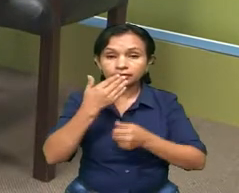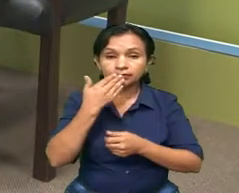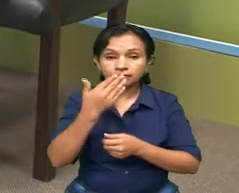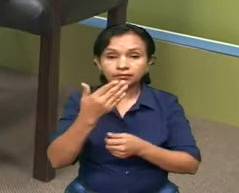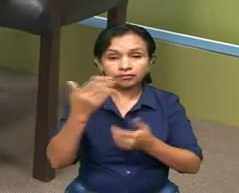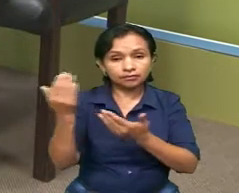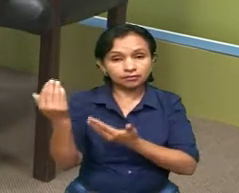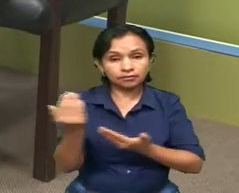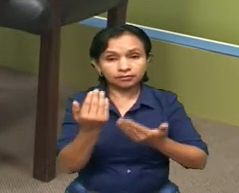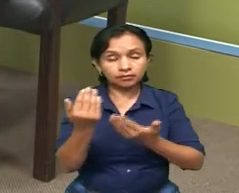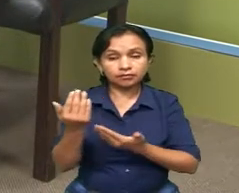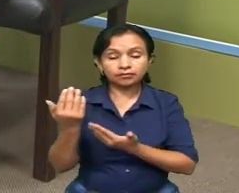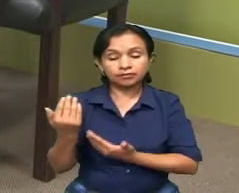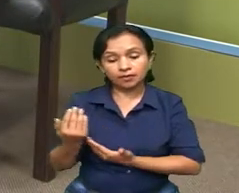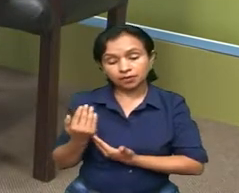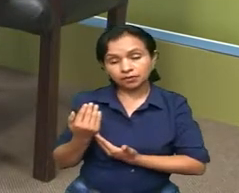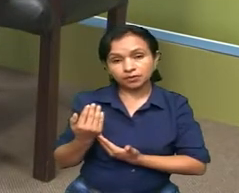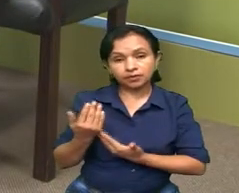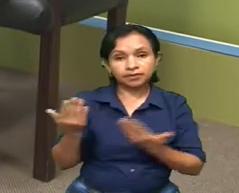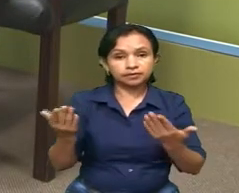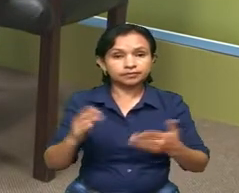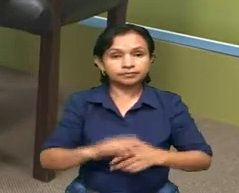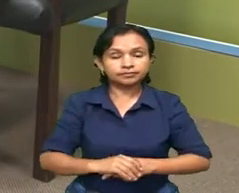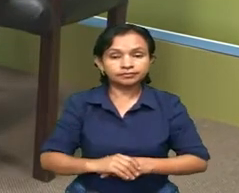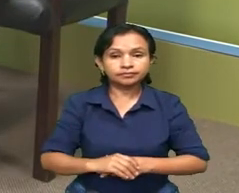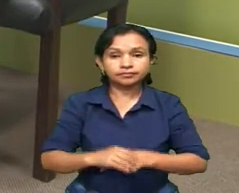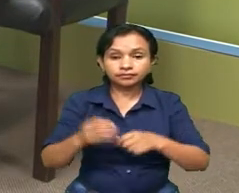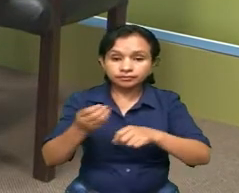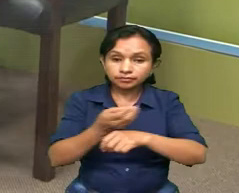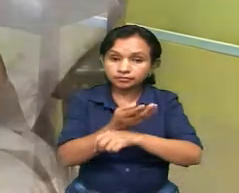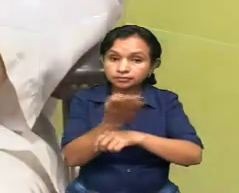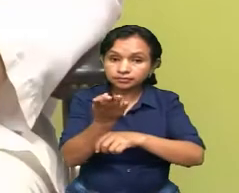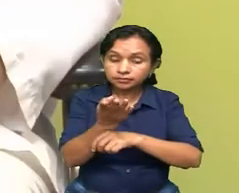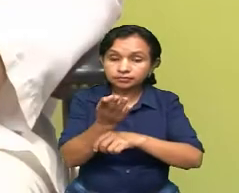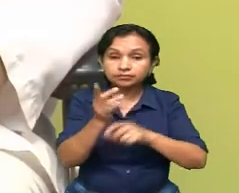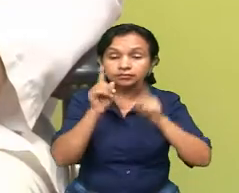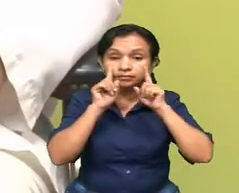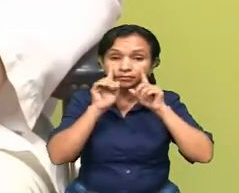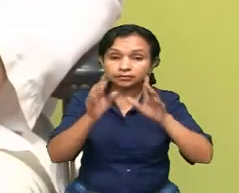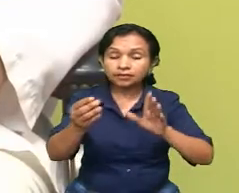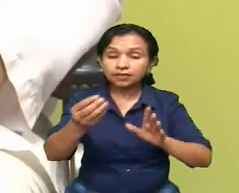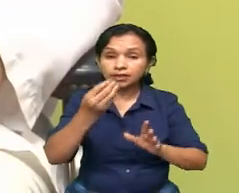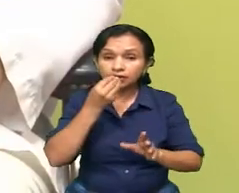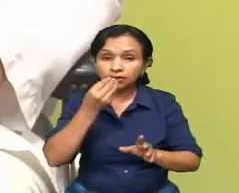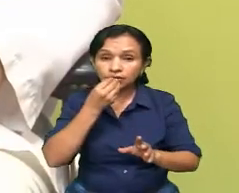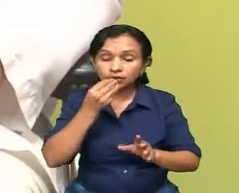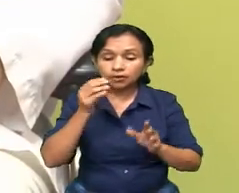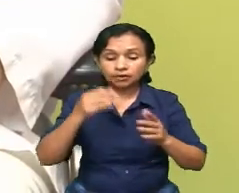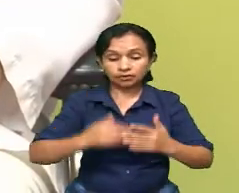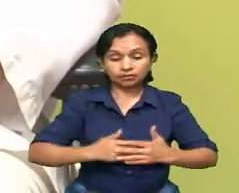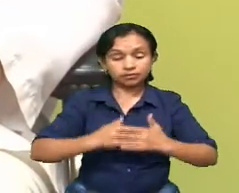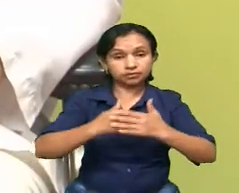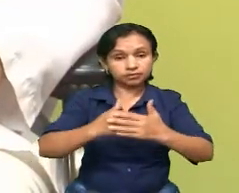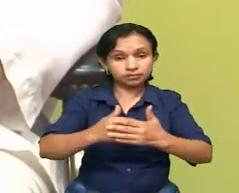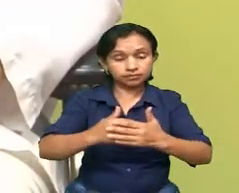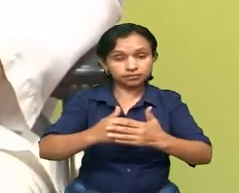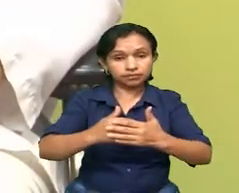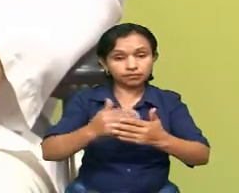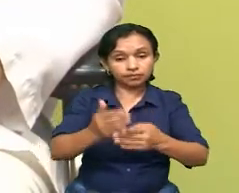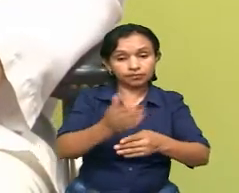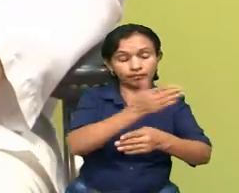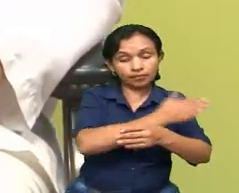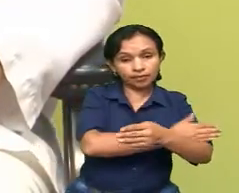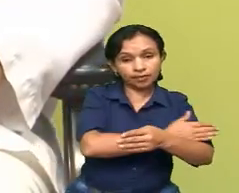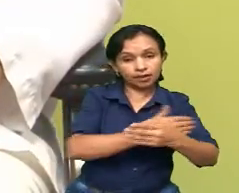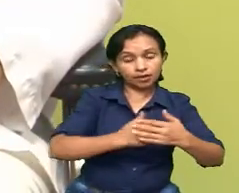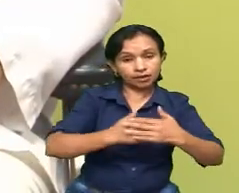su bebé que está amamantando. Bueno, el consejo sería, ¿verdad?, mantener su alimentación desde el embarazo, desde antes del